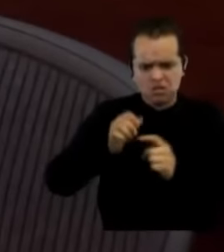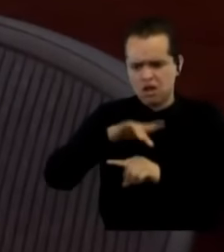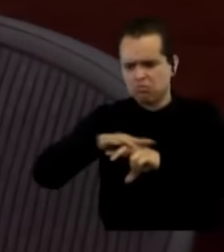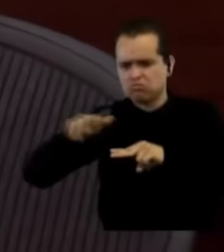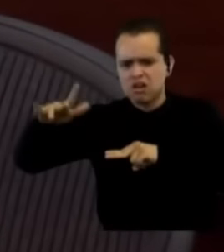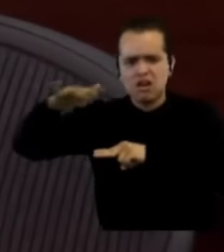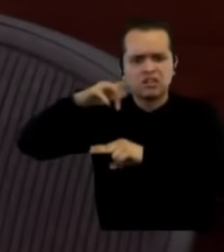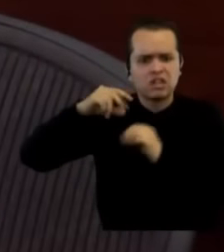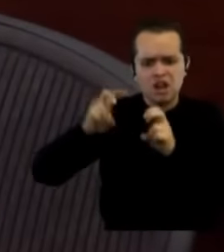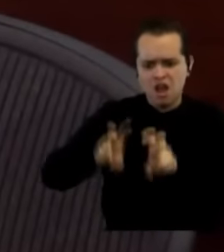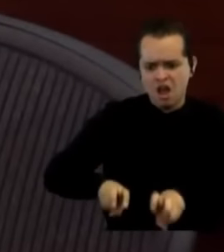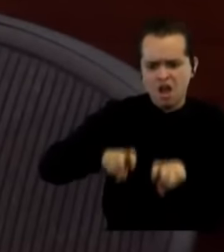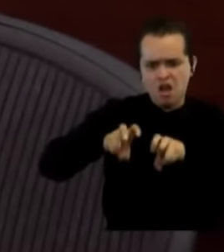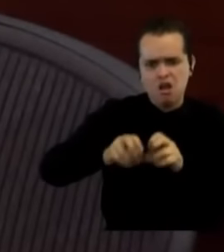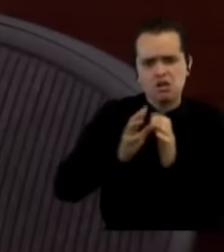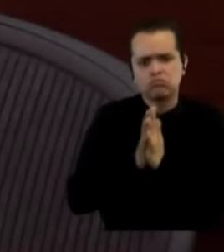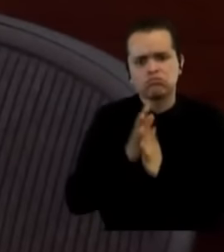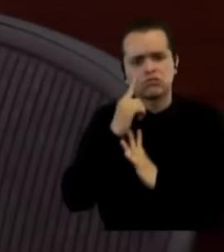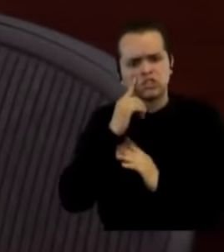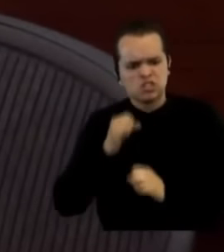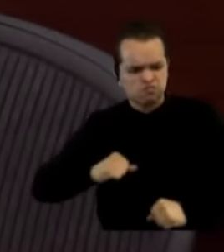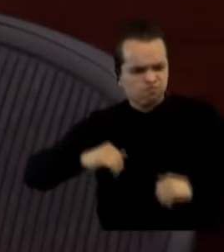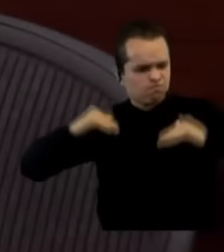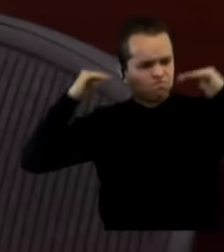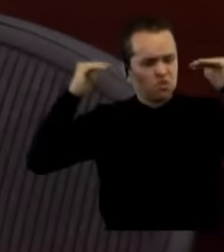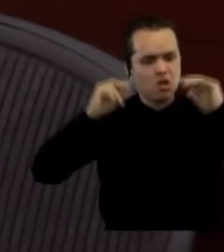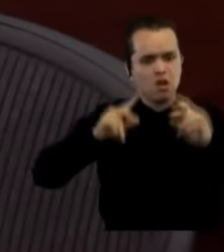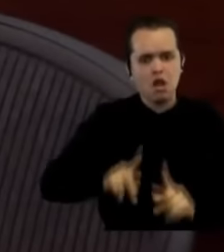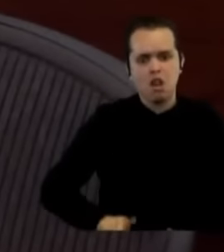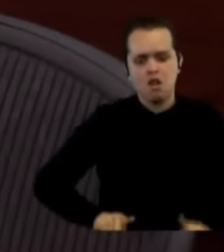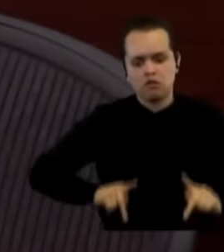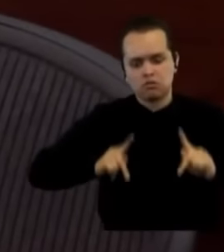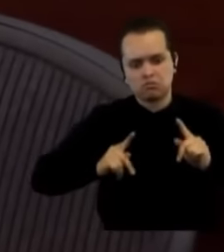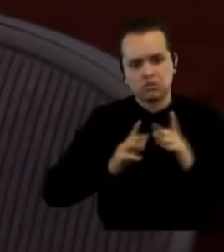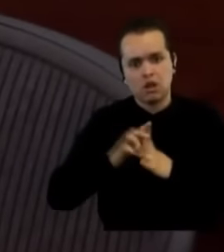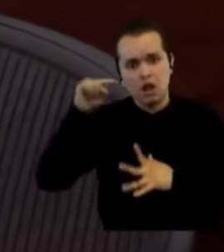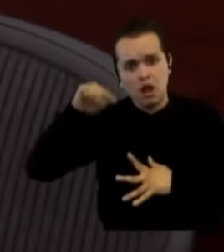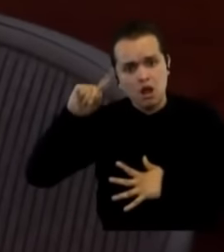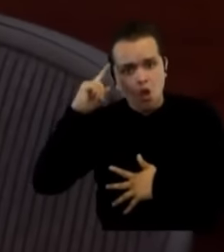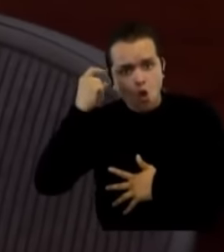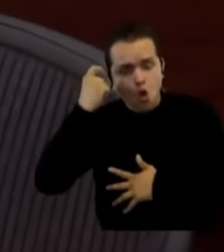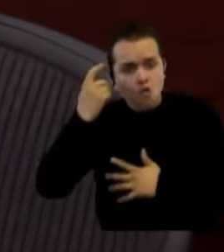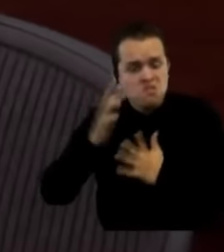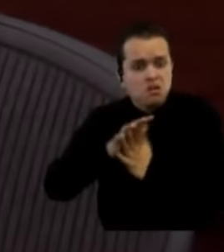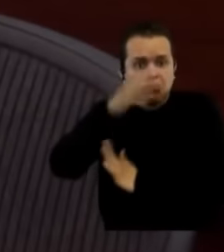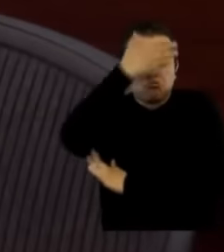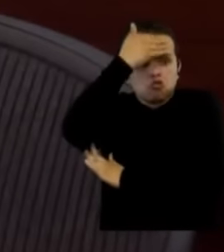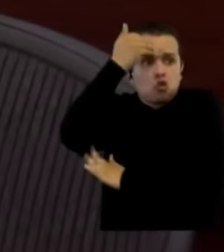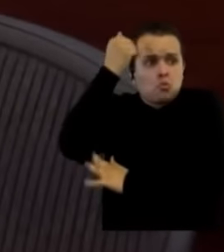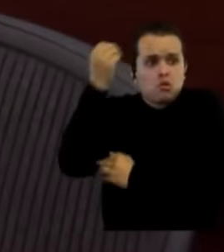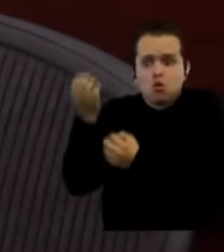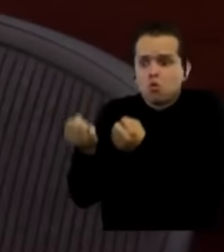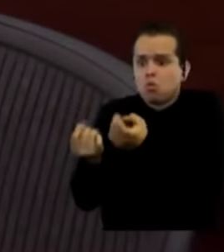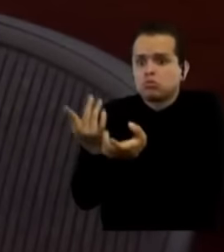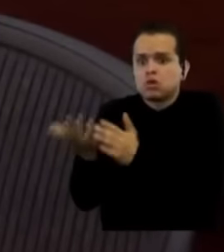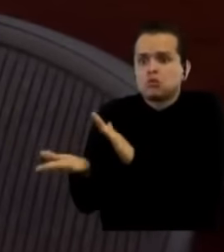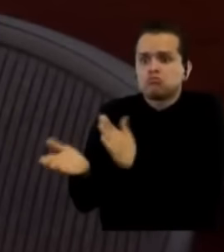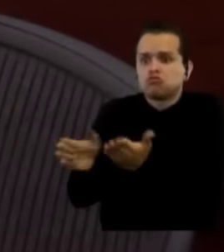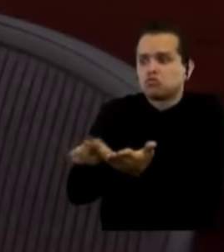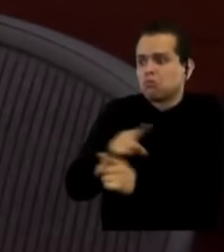ambiental y agraria, el de la potencia mundial de la vida, este gobierno que se le olvidó contar los